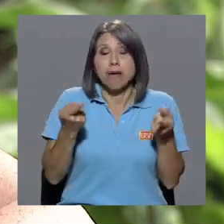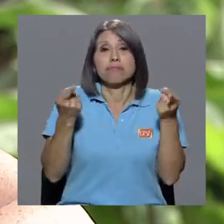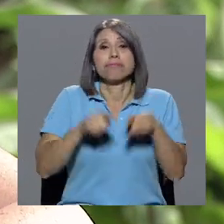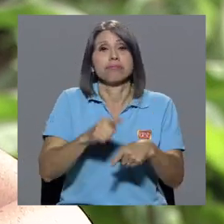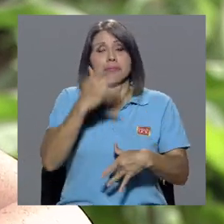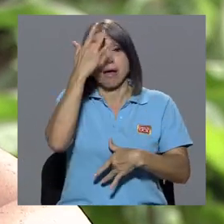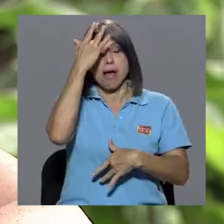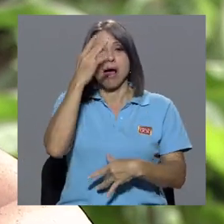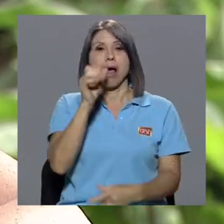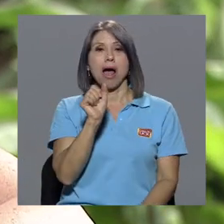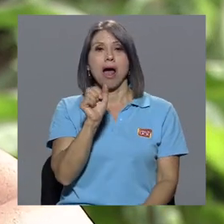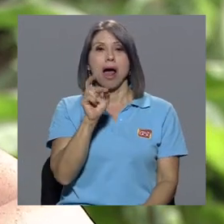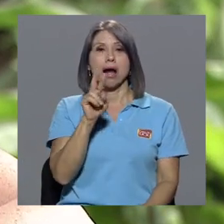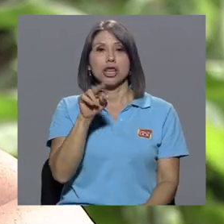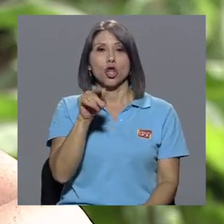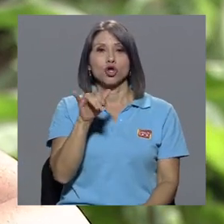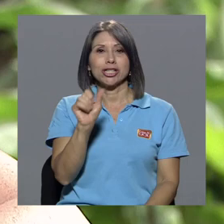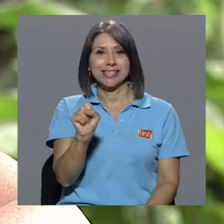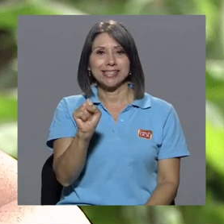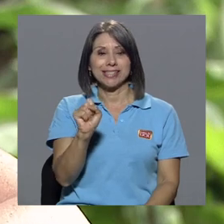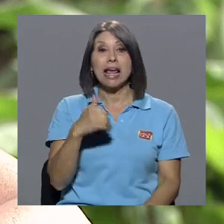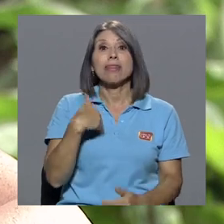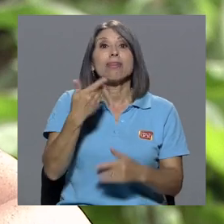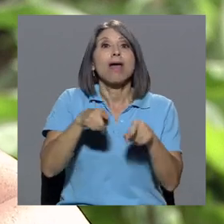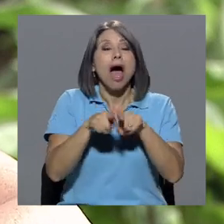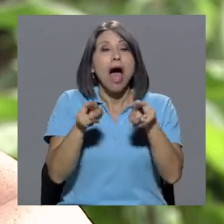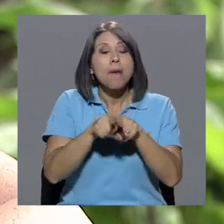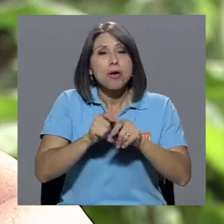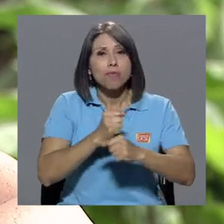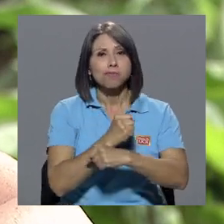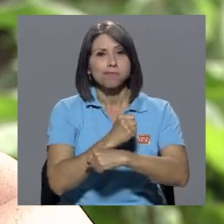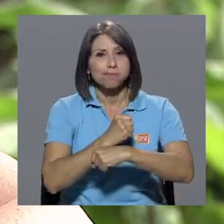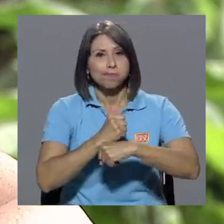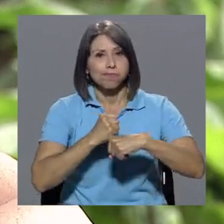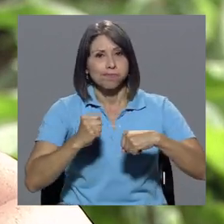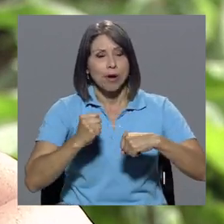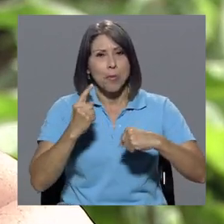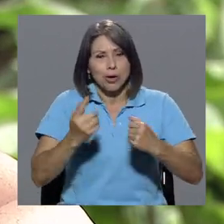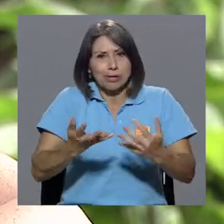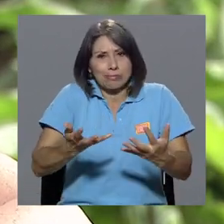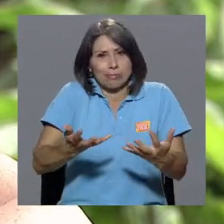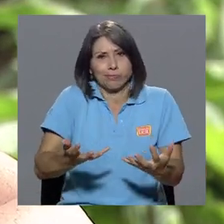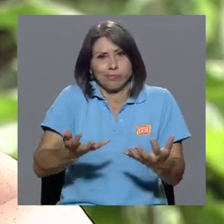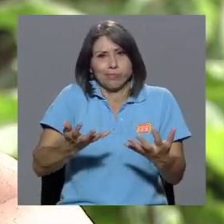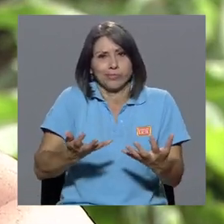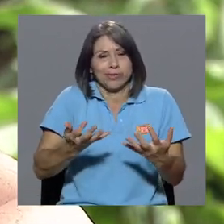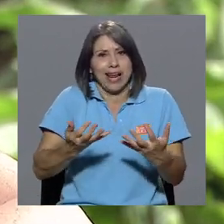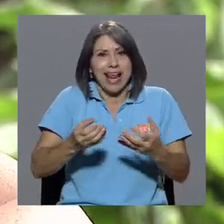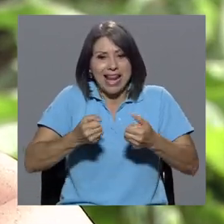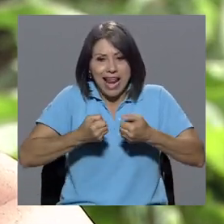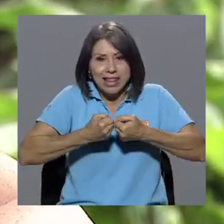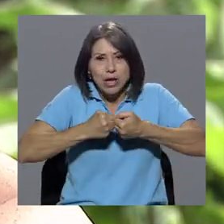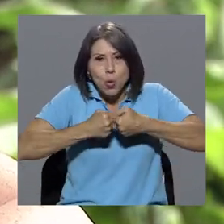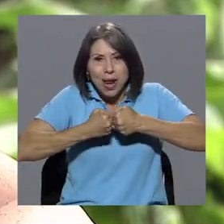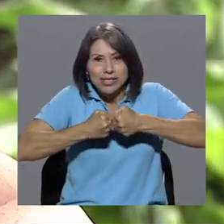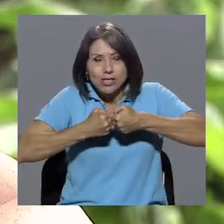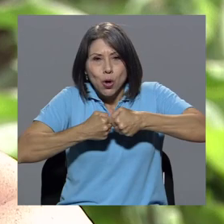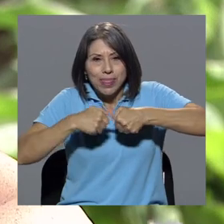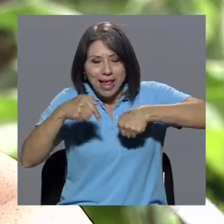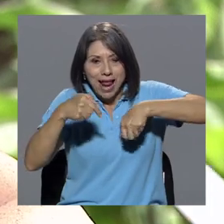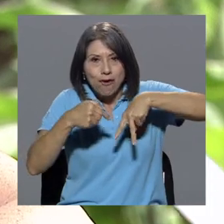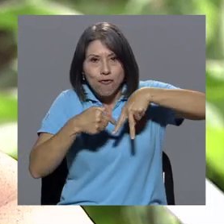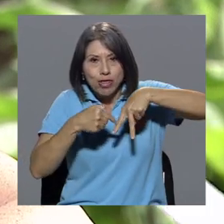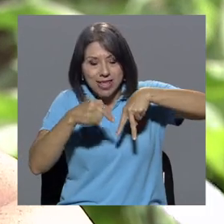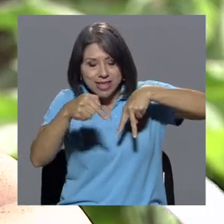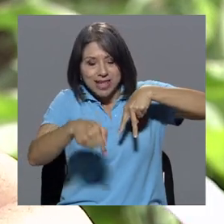artrosis. La obesidad es un fenómeno que causa artrosis principalmente por sobrecarga a nivel de la articulación de la rodilla